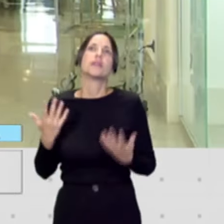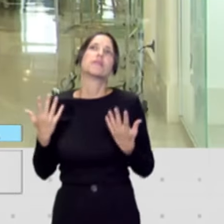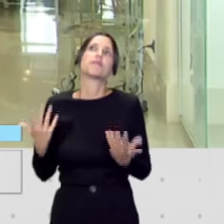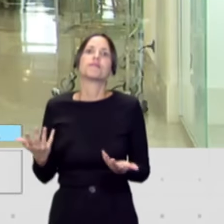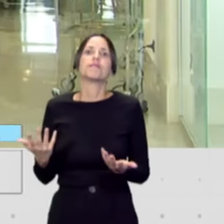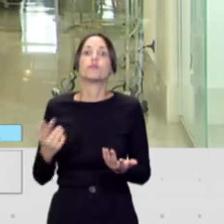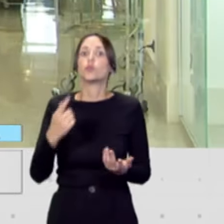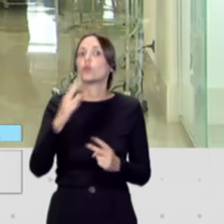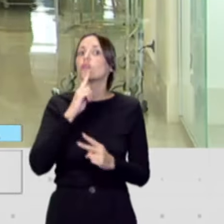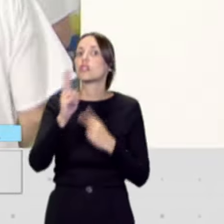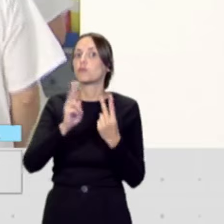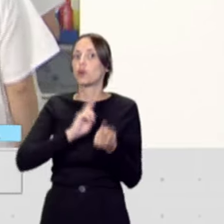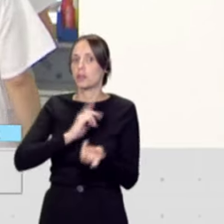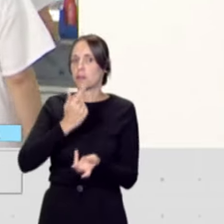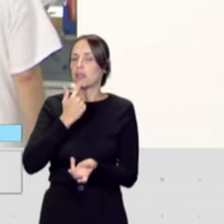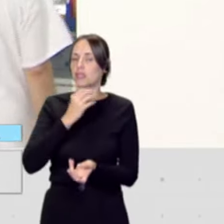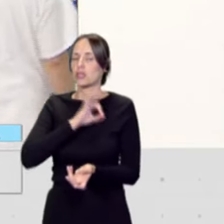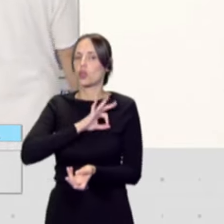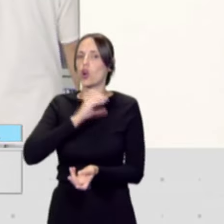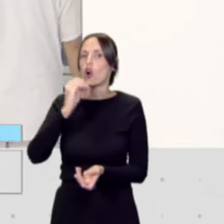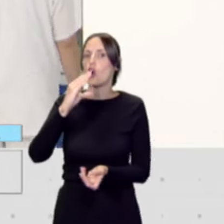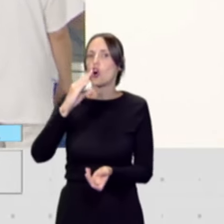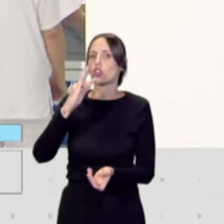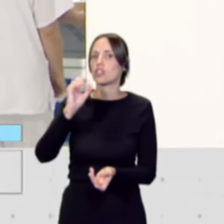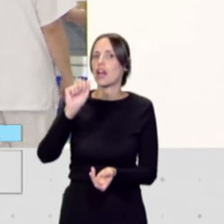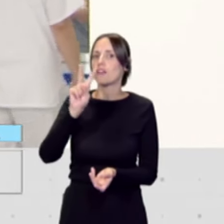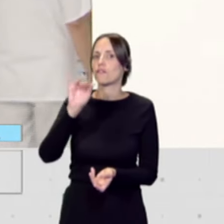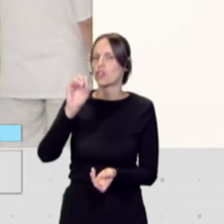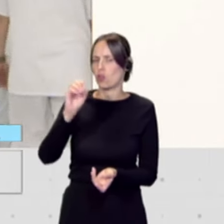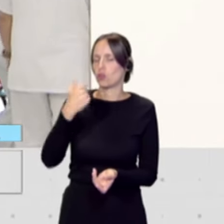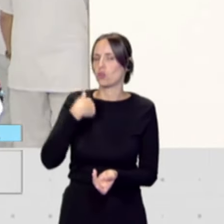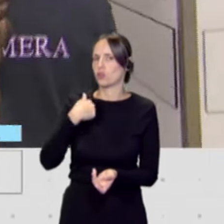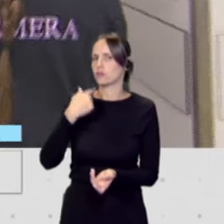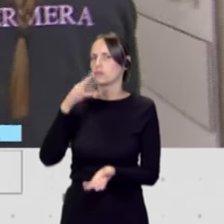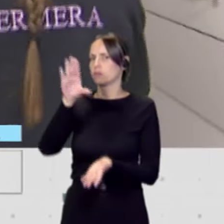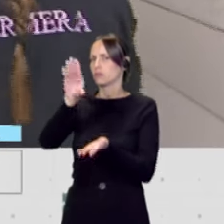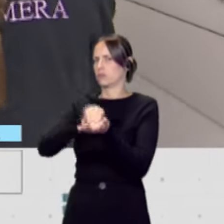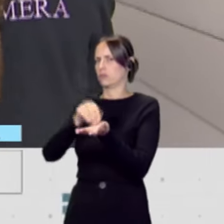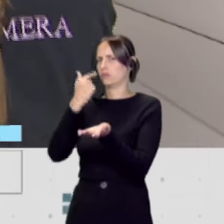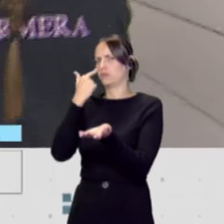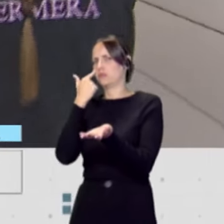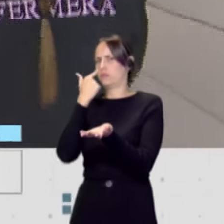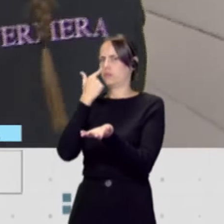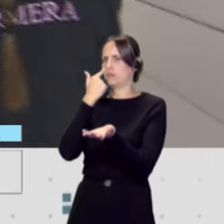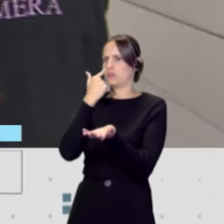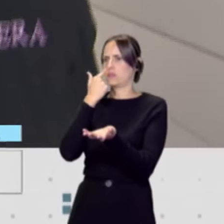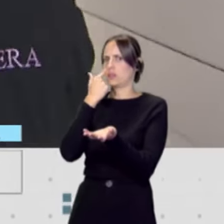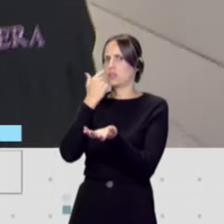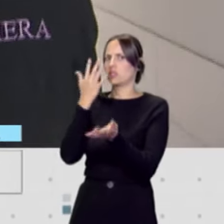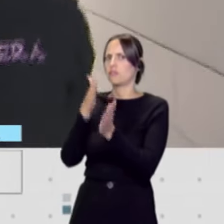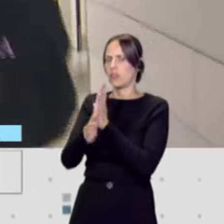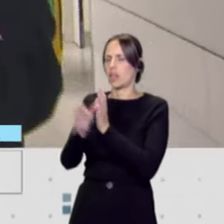Contestación que usted me está dando, don Octavio, ¿es la que tengo que también tener en cuenta para hacerlo en las islas